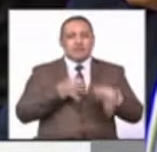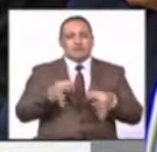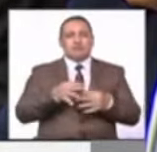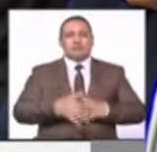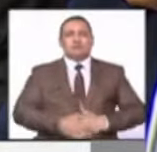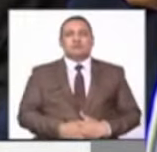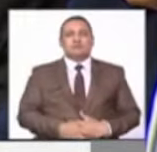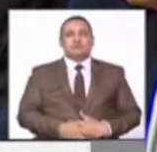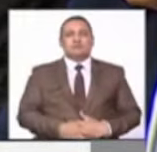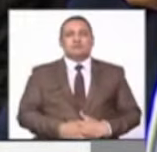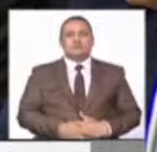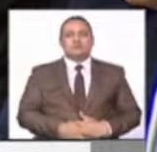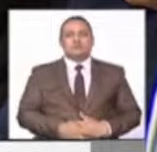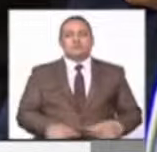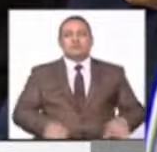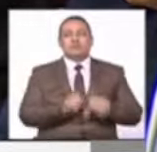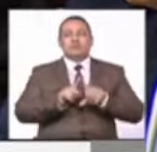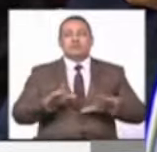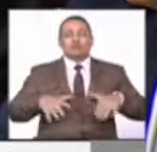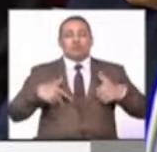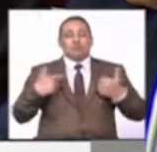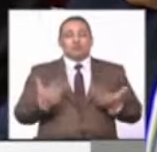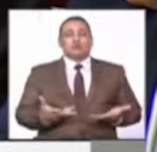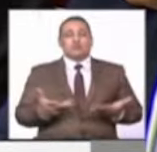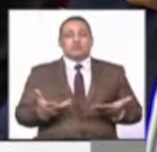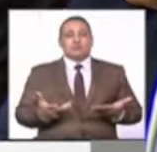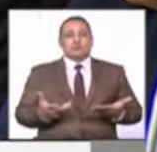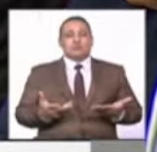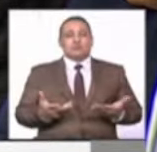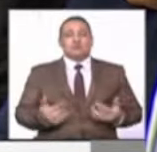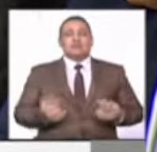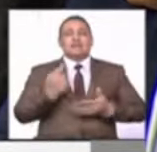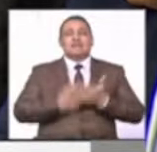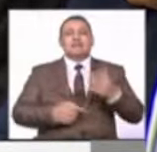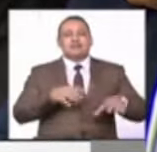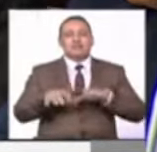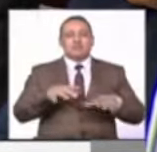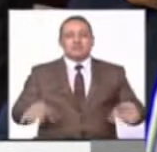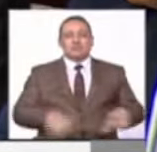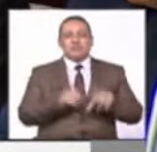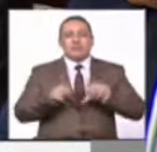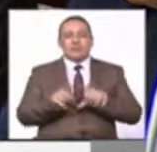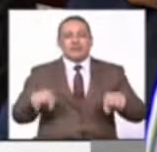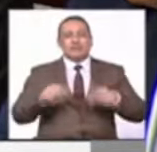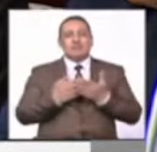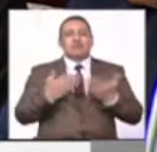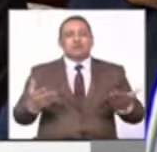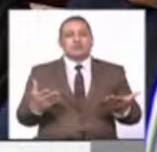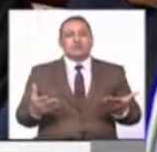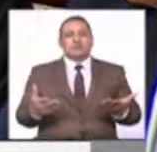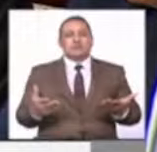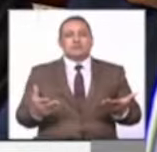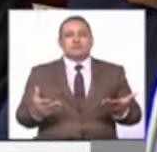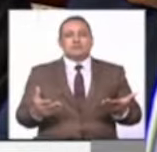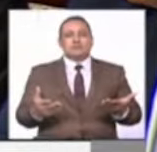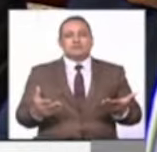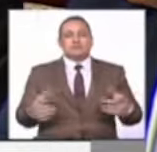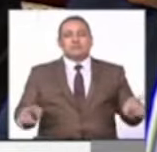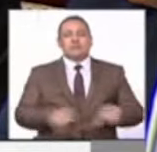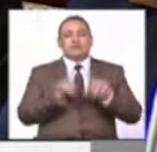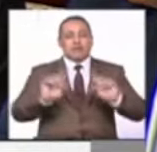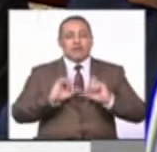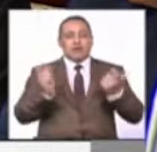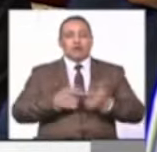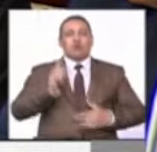interpretaciones que son posibles qué se hace entonces en estos casos la